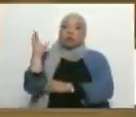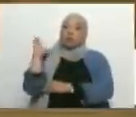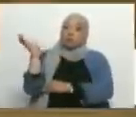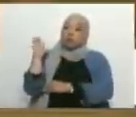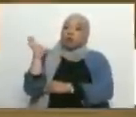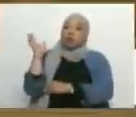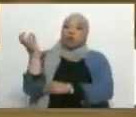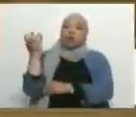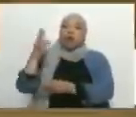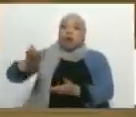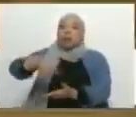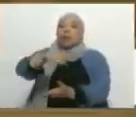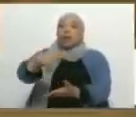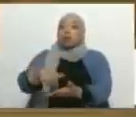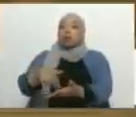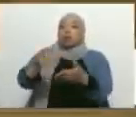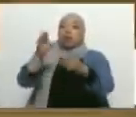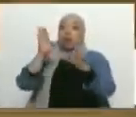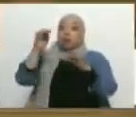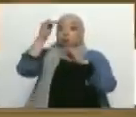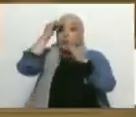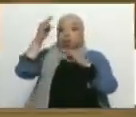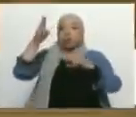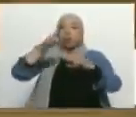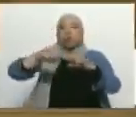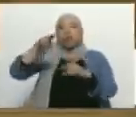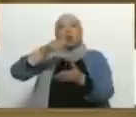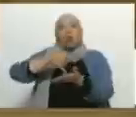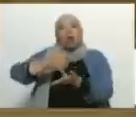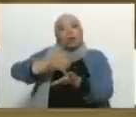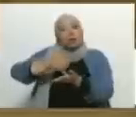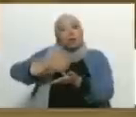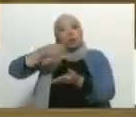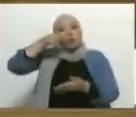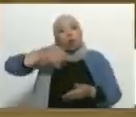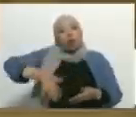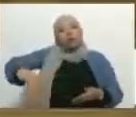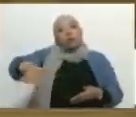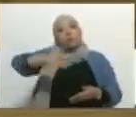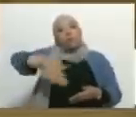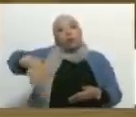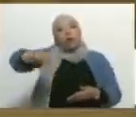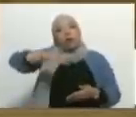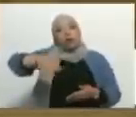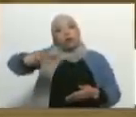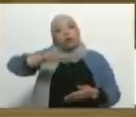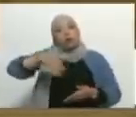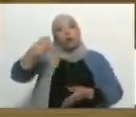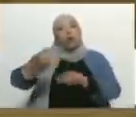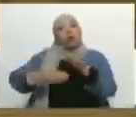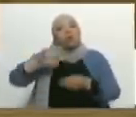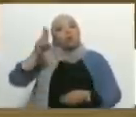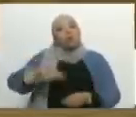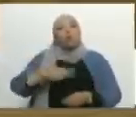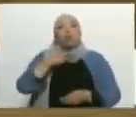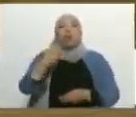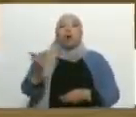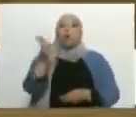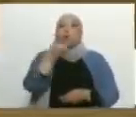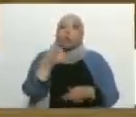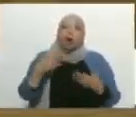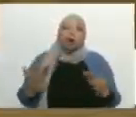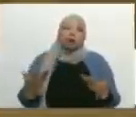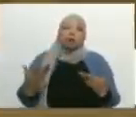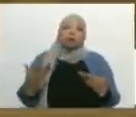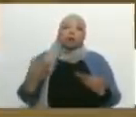la protección de los más vulnerables, en la protección de nuestro pueblo, de esos que no tienen voz, pero que hoy